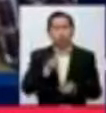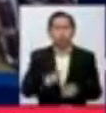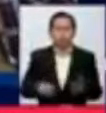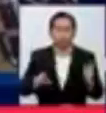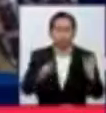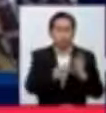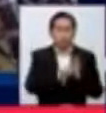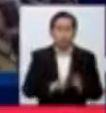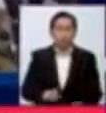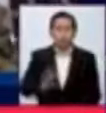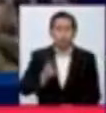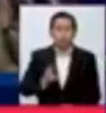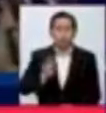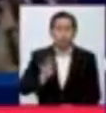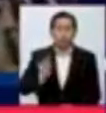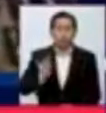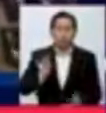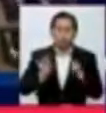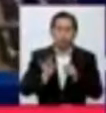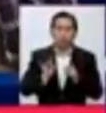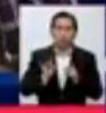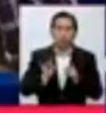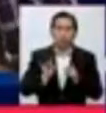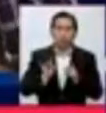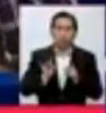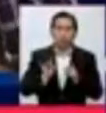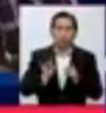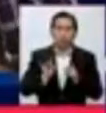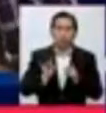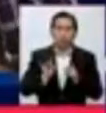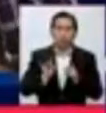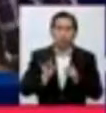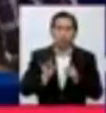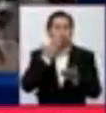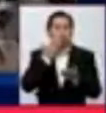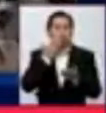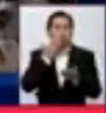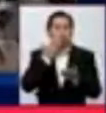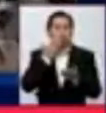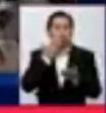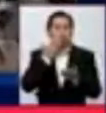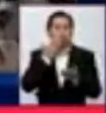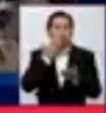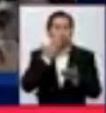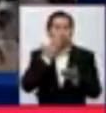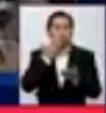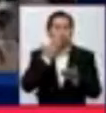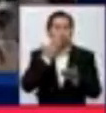es una norma que se ha considerado modelo, se ha